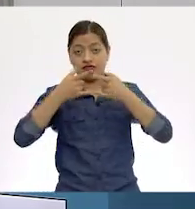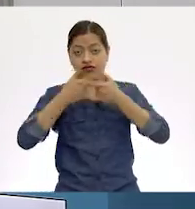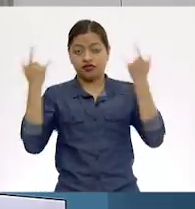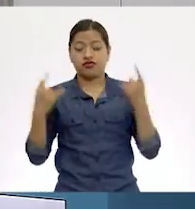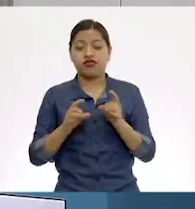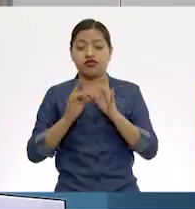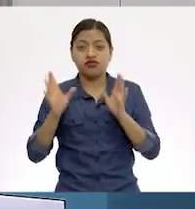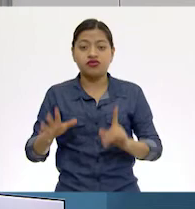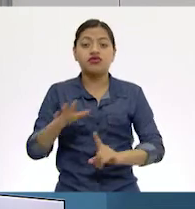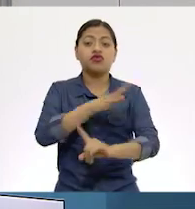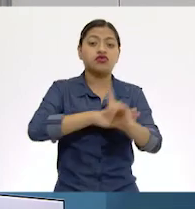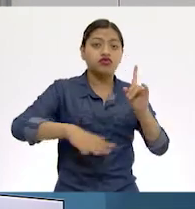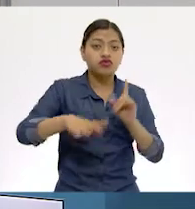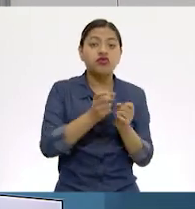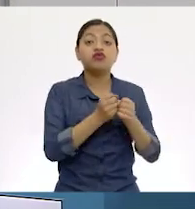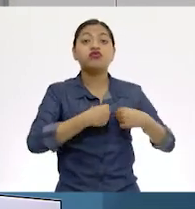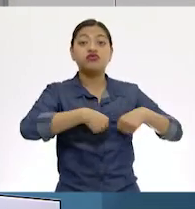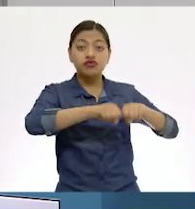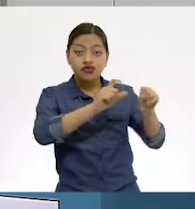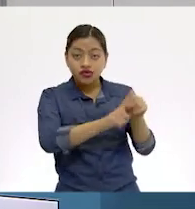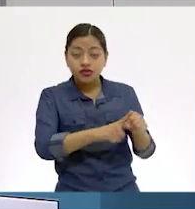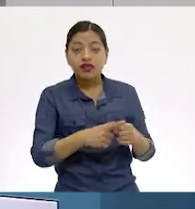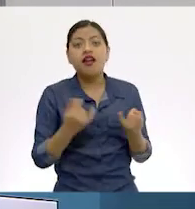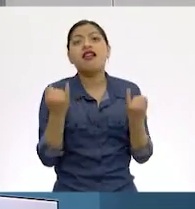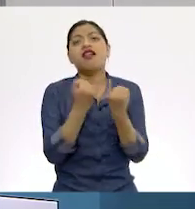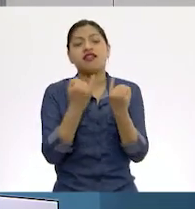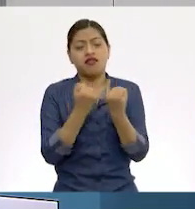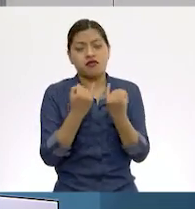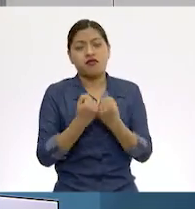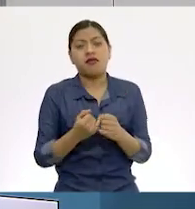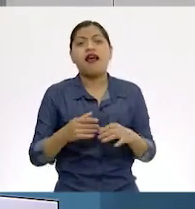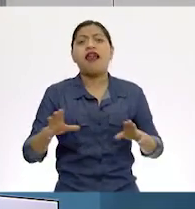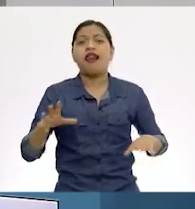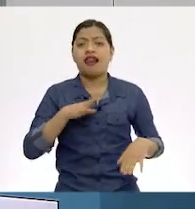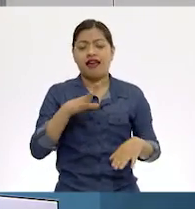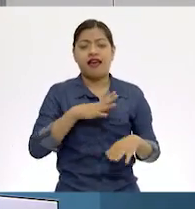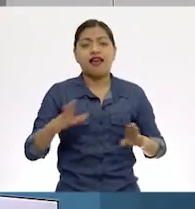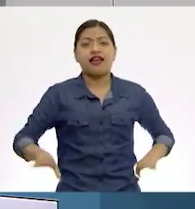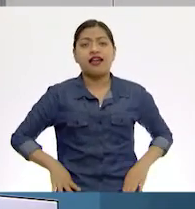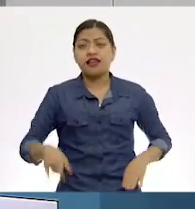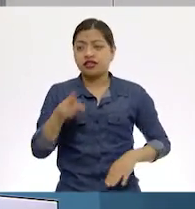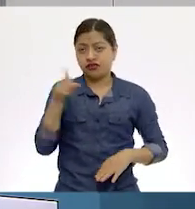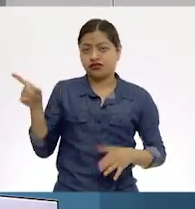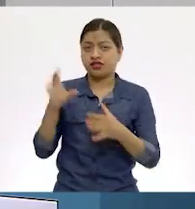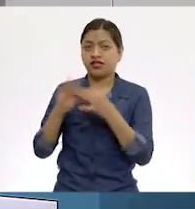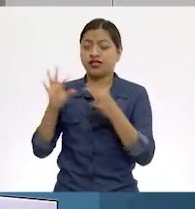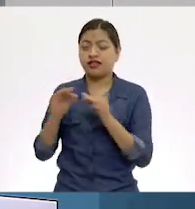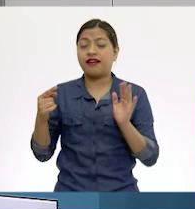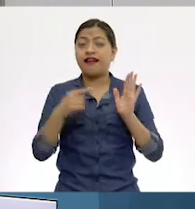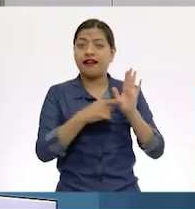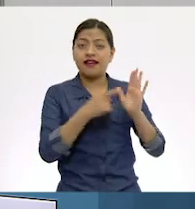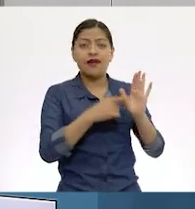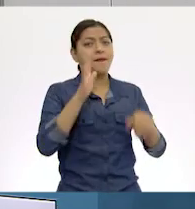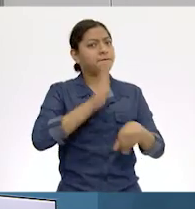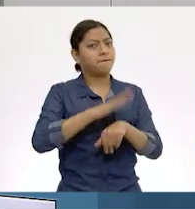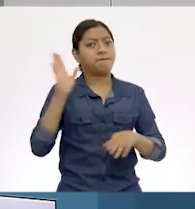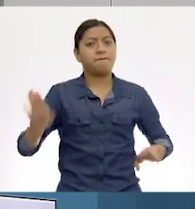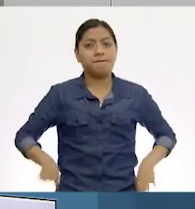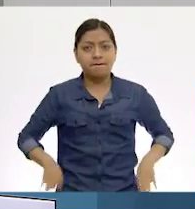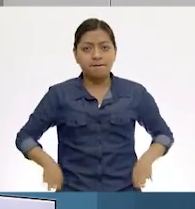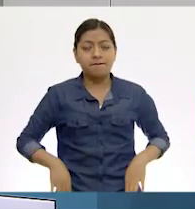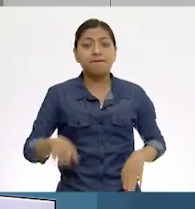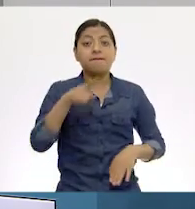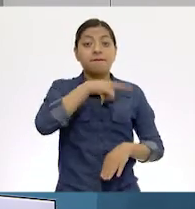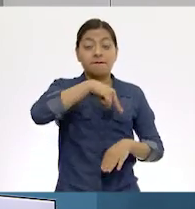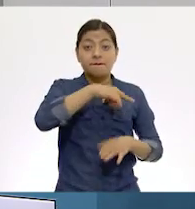entorno natural o social. Además de todas las características que han dicho, los textos expositivos, al basarse en hechos